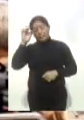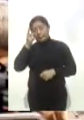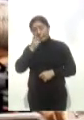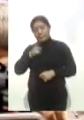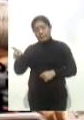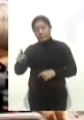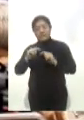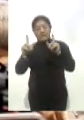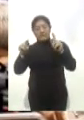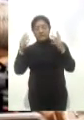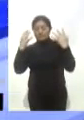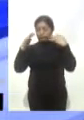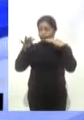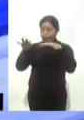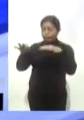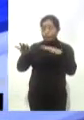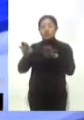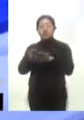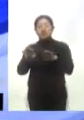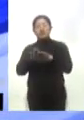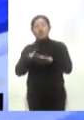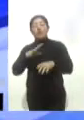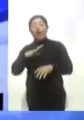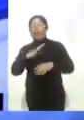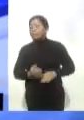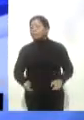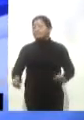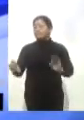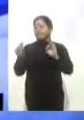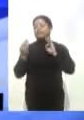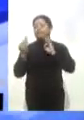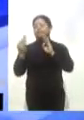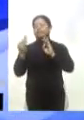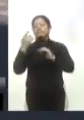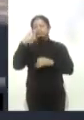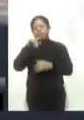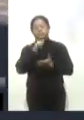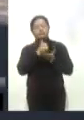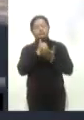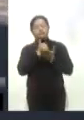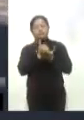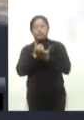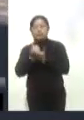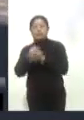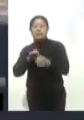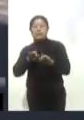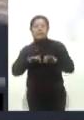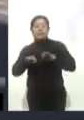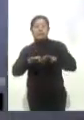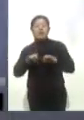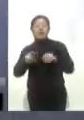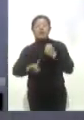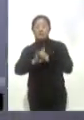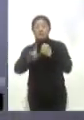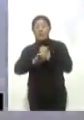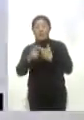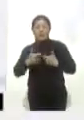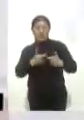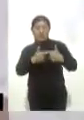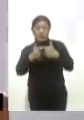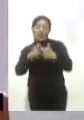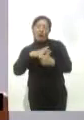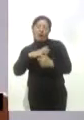regional y nacional por la manera en que está enfrentando la emergencia sanitaria y la crisis económica que generó el COVID-19.